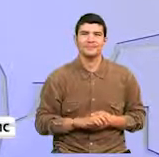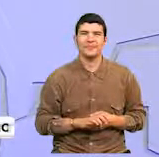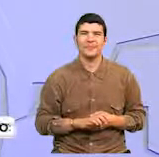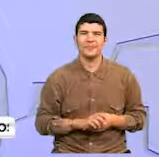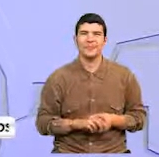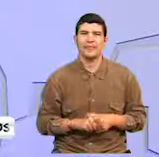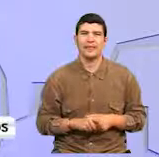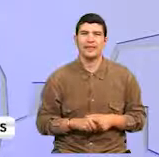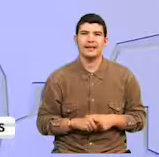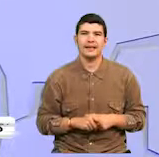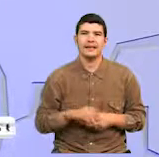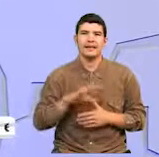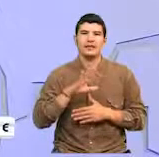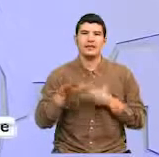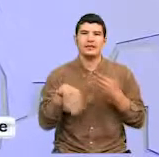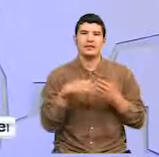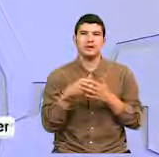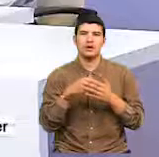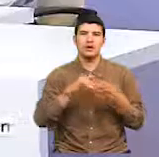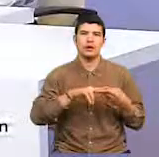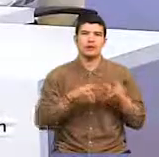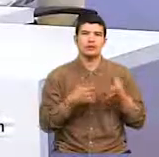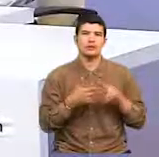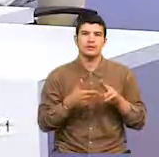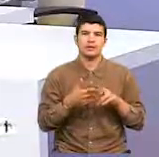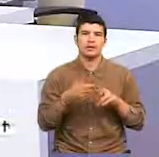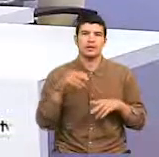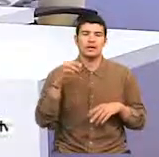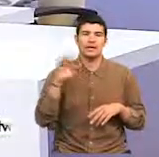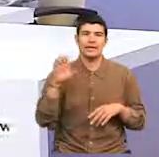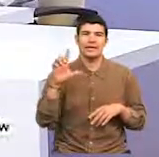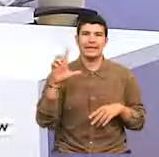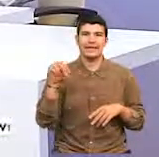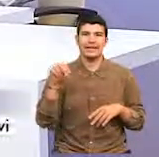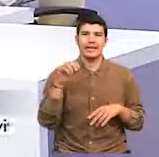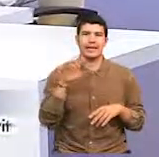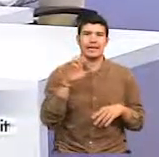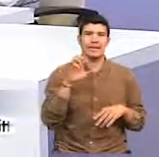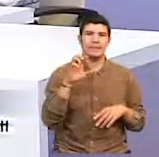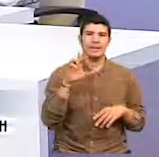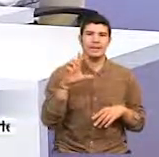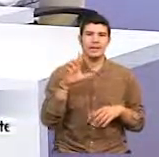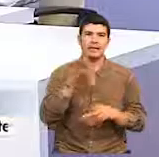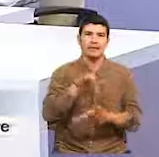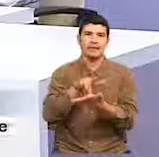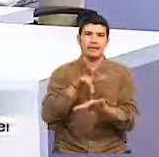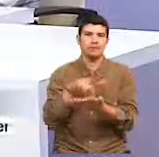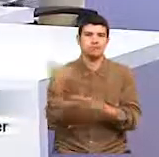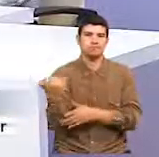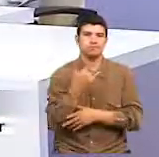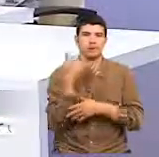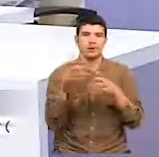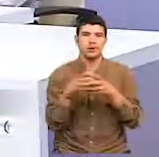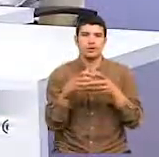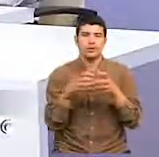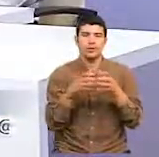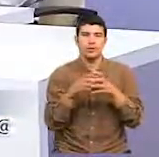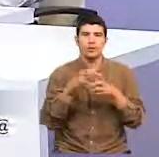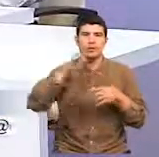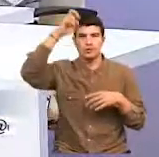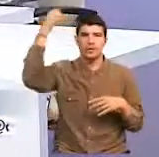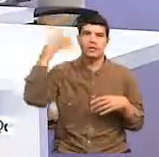del noticiero, todo lo que tiene que ver con el ELN y el EPL, con esa presencia que hacen en norte de Santander y, por supuesto, también